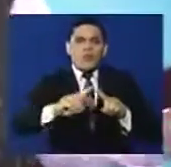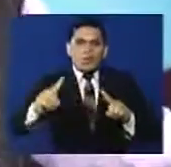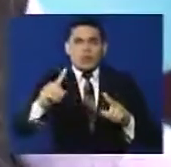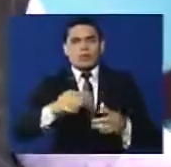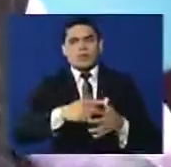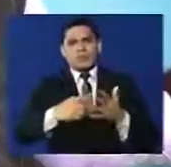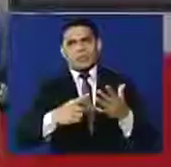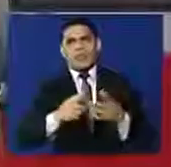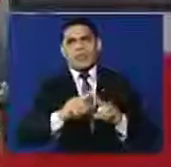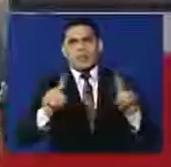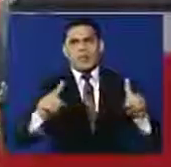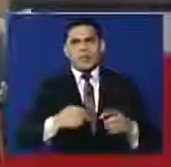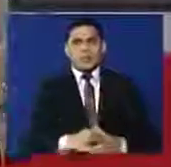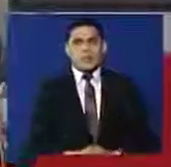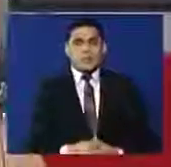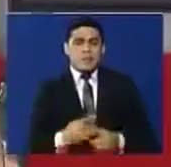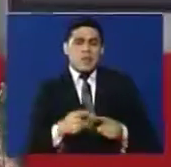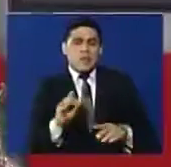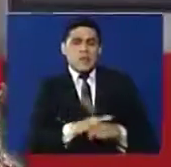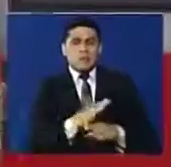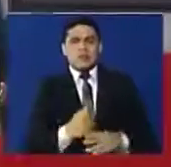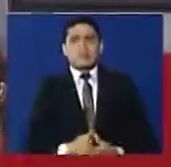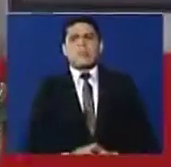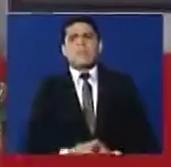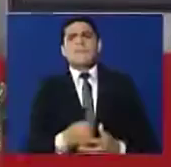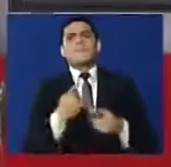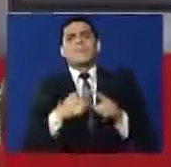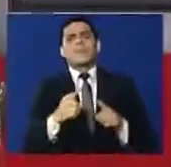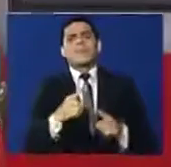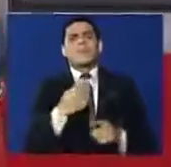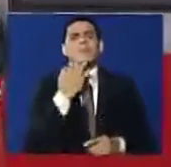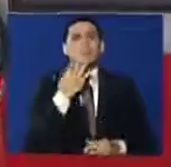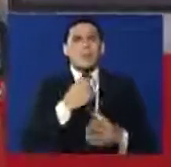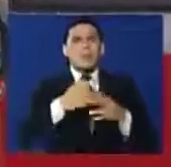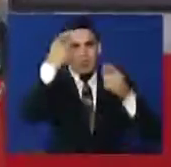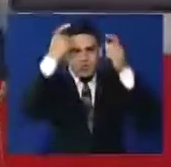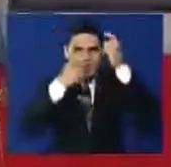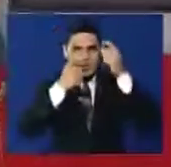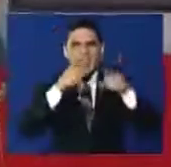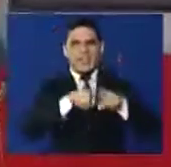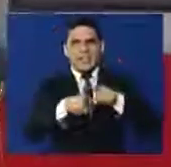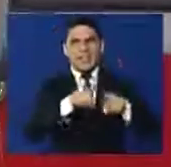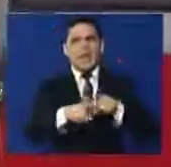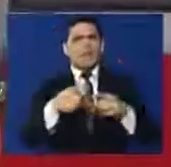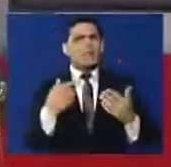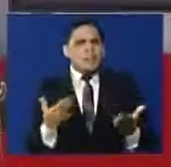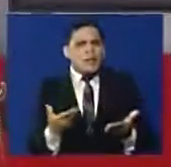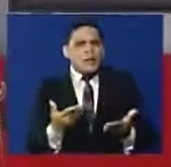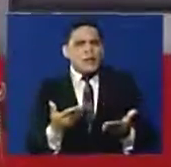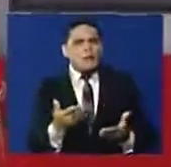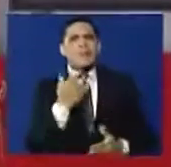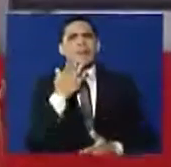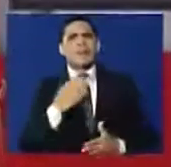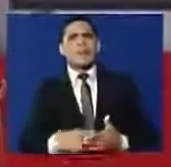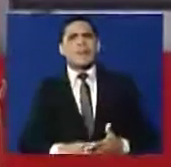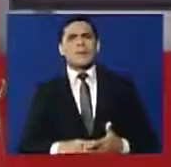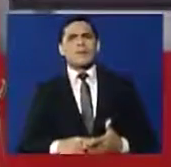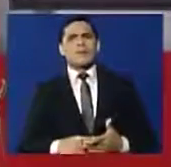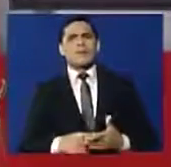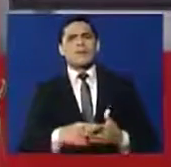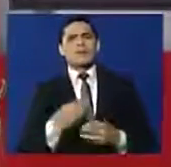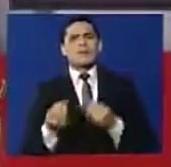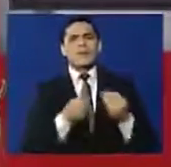por otra cosa. Claro, pues. Pero eso pasó, pues. Claro, pero los chavistas, ¿qué fue lo que criticaron? Los chavistas fue, lo que criticaron realmente fue